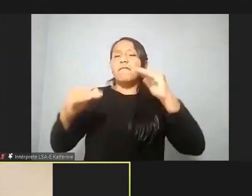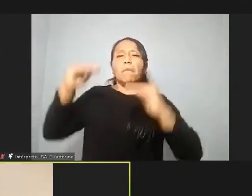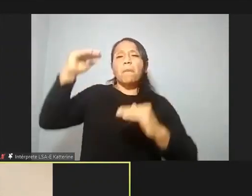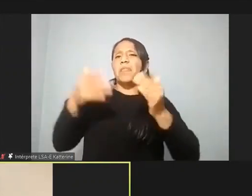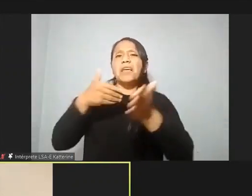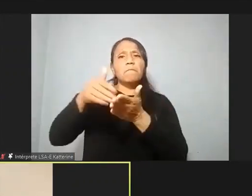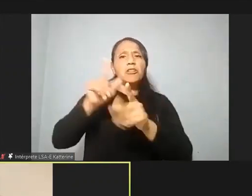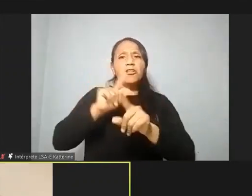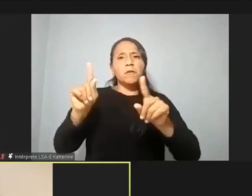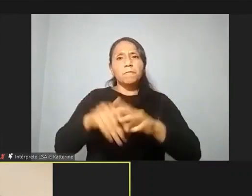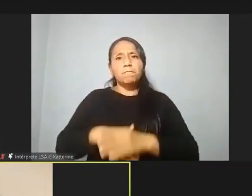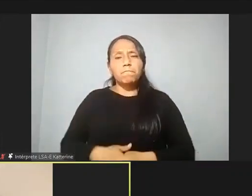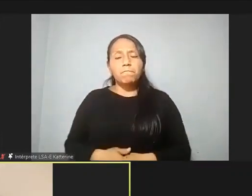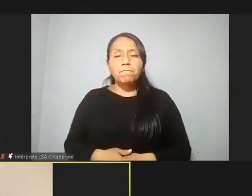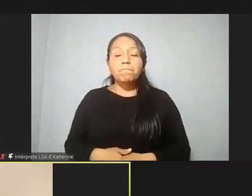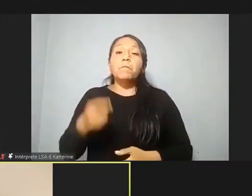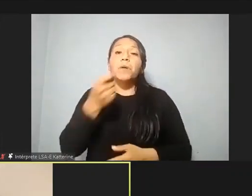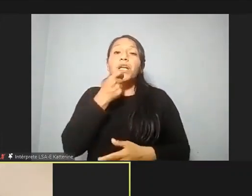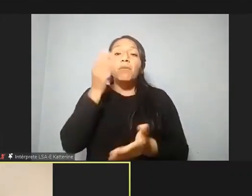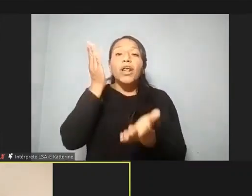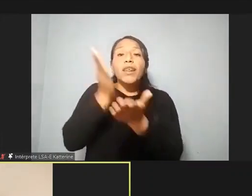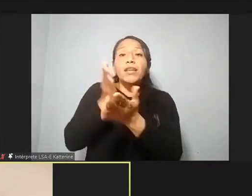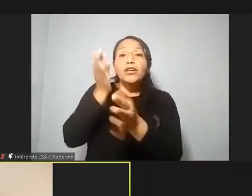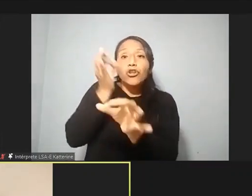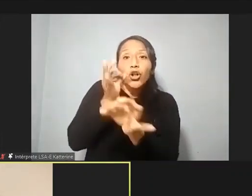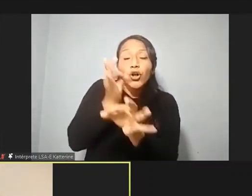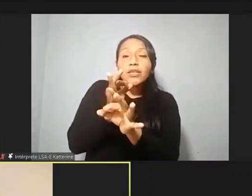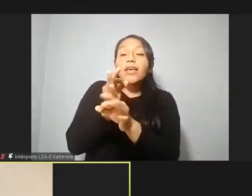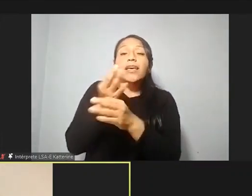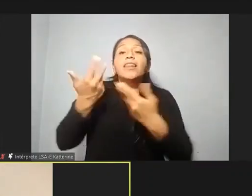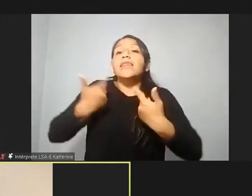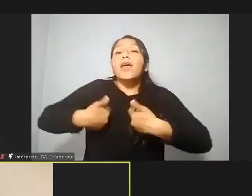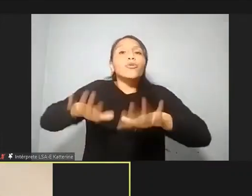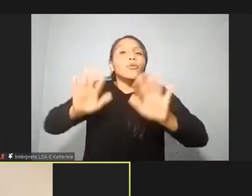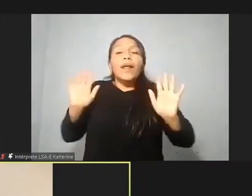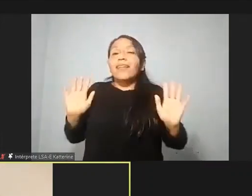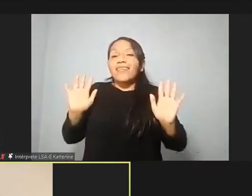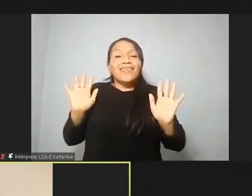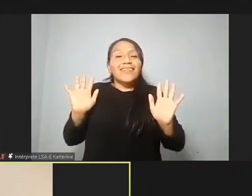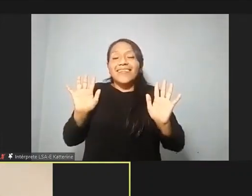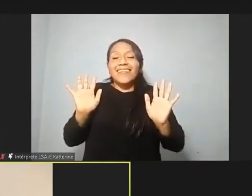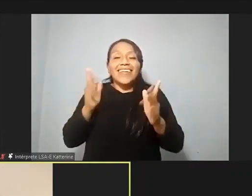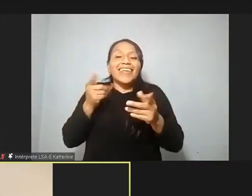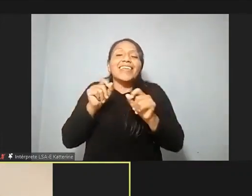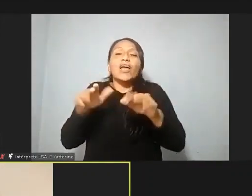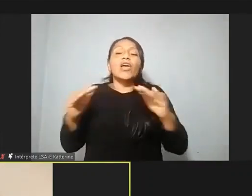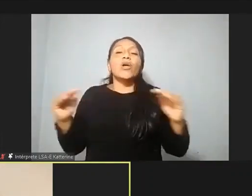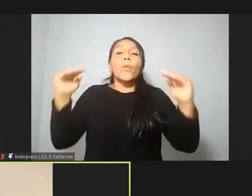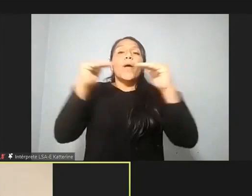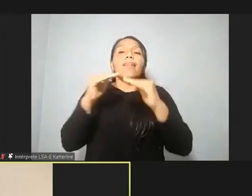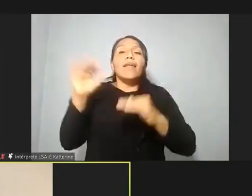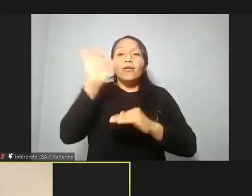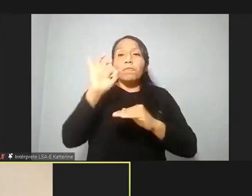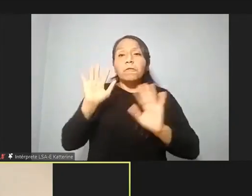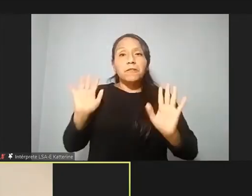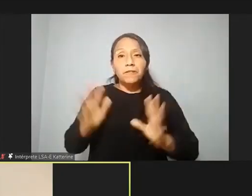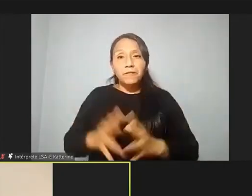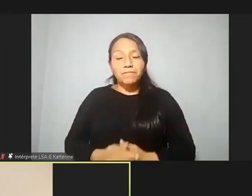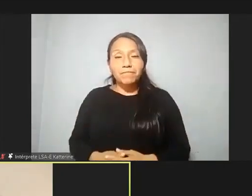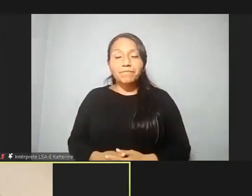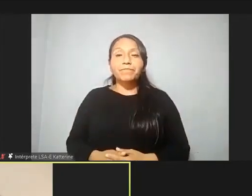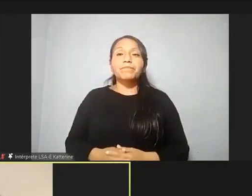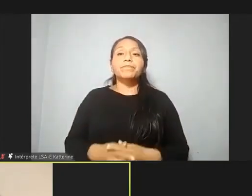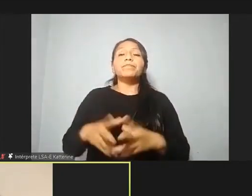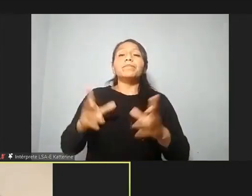alguna. Por ejemplo, el derecho a la educación es inherente y se hará efectivo sobre la base de la igualdad de oportunidades. Los